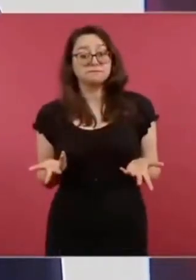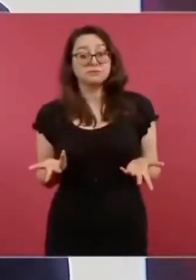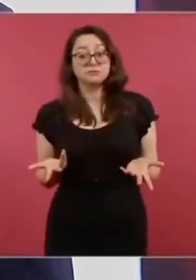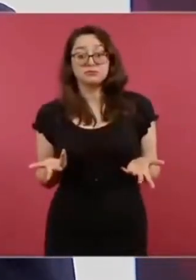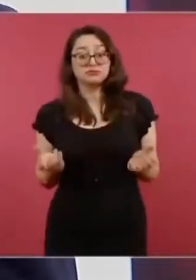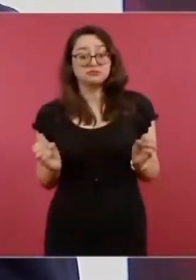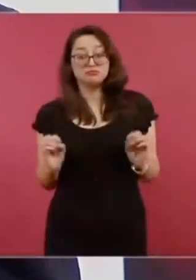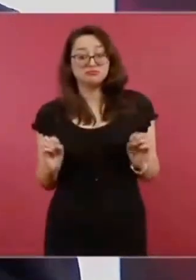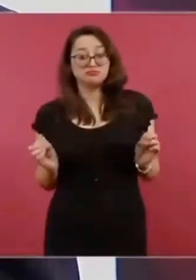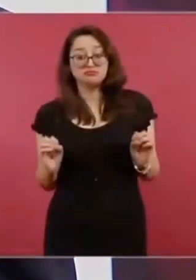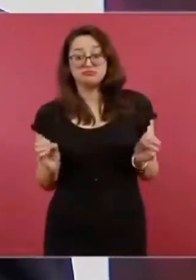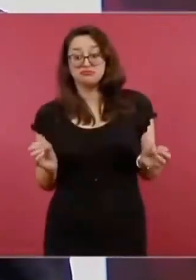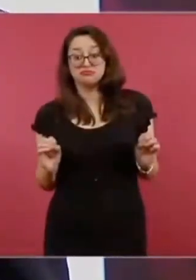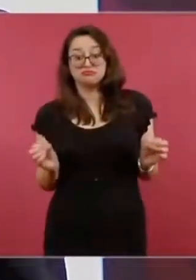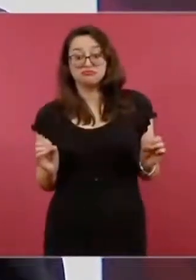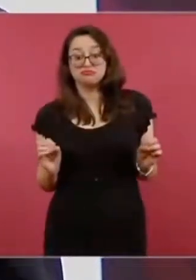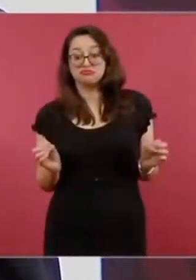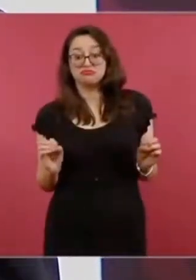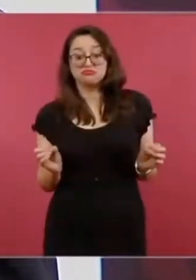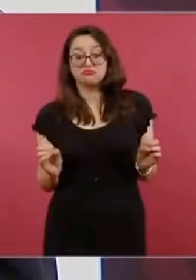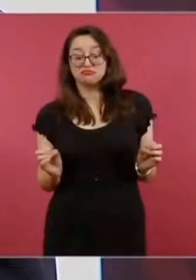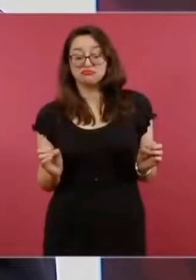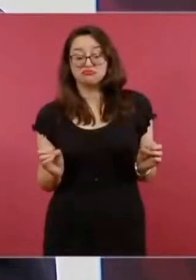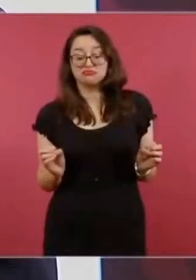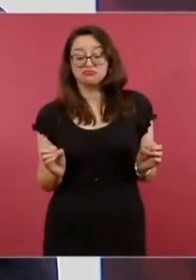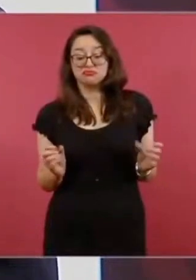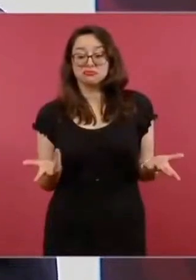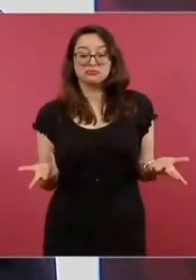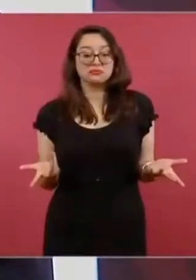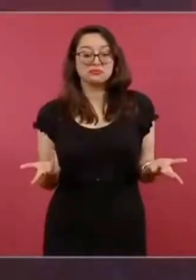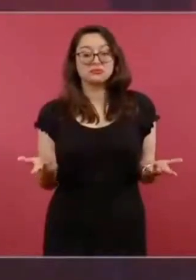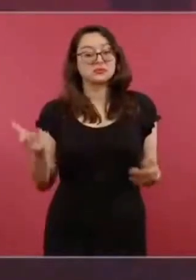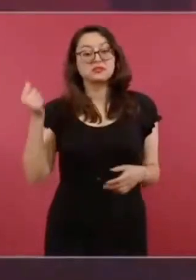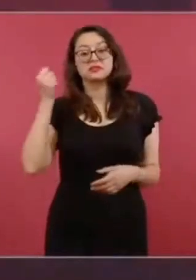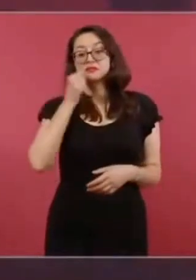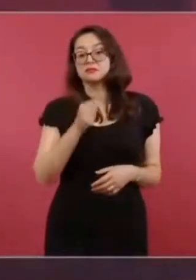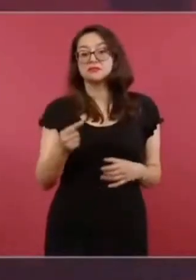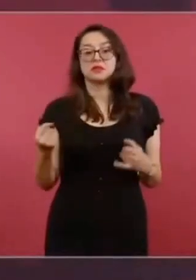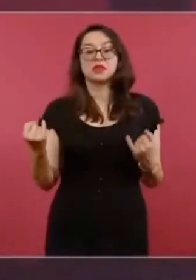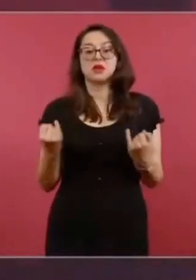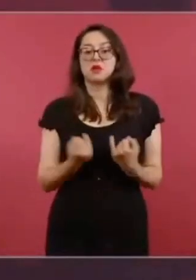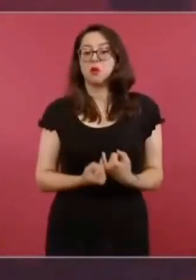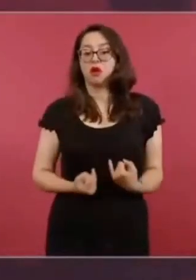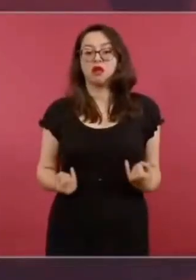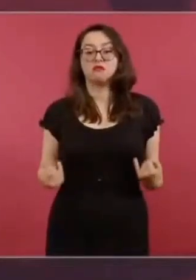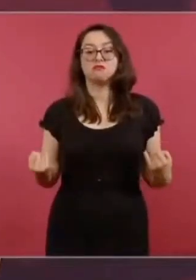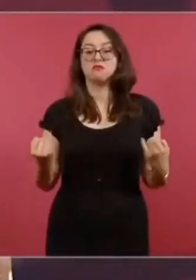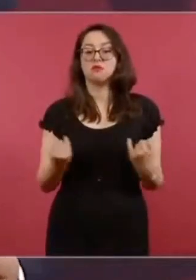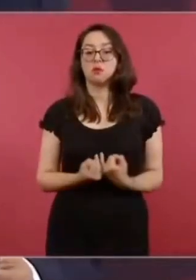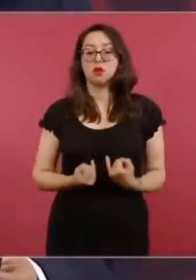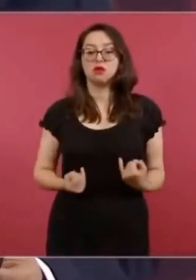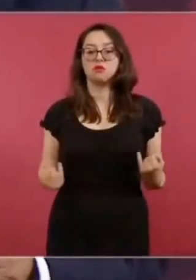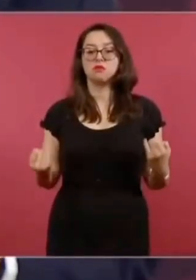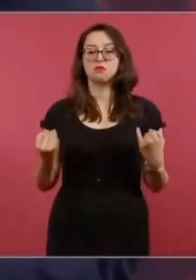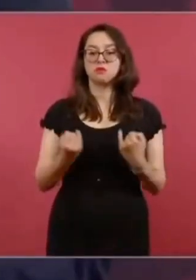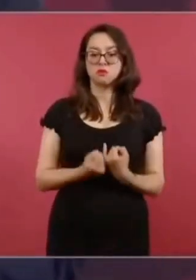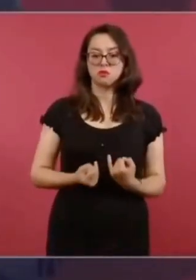Nada, es lo mismo de siempre, que la calumnia cuando no mancha tizna. Si me